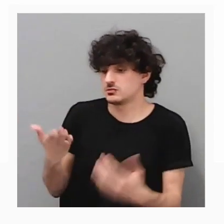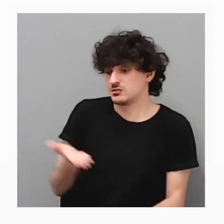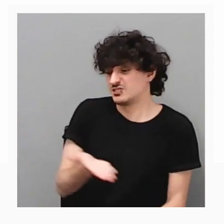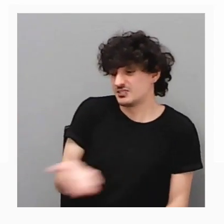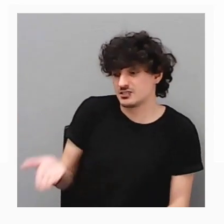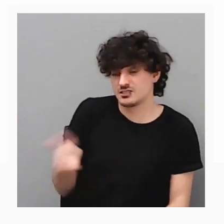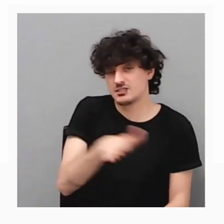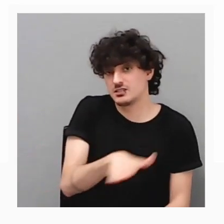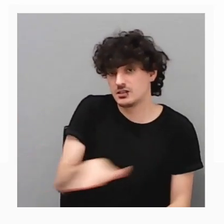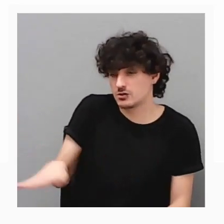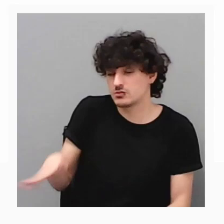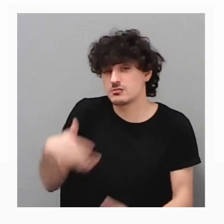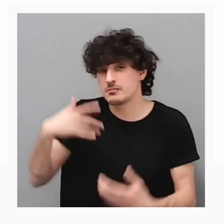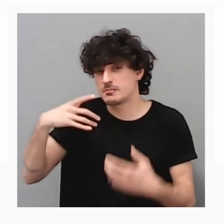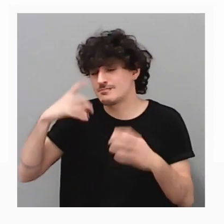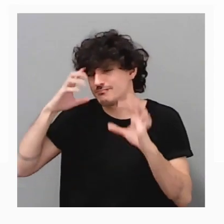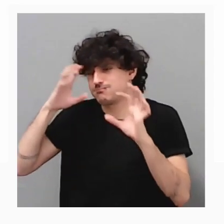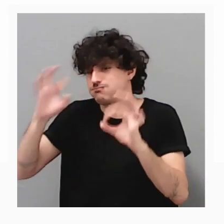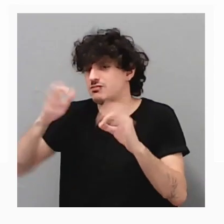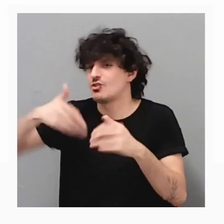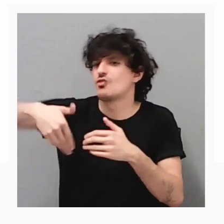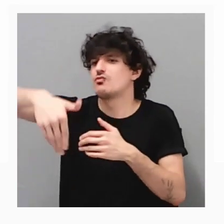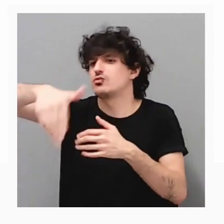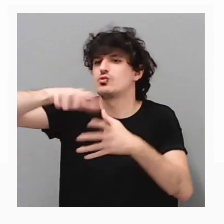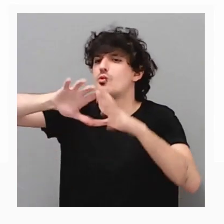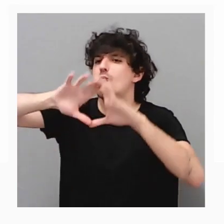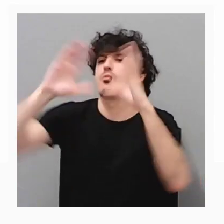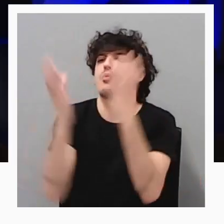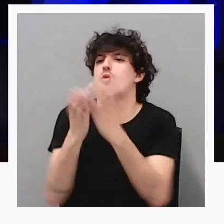tenemos la certeza, van a mudar el mundo. Gracias a todos.